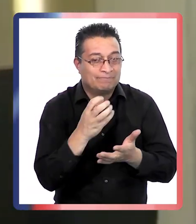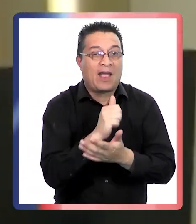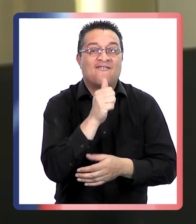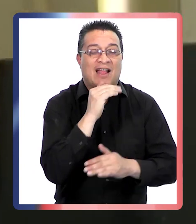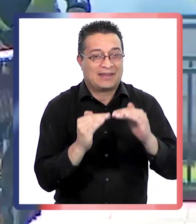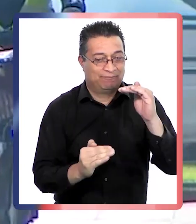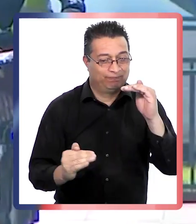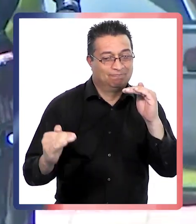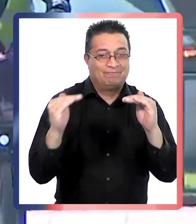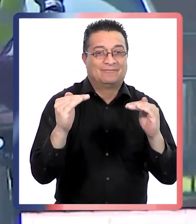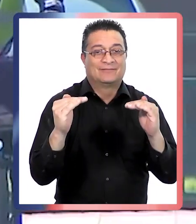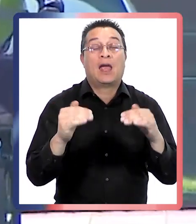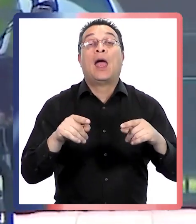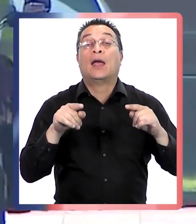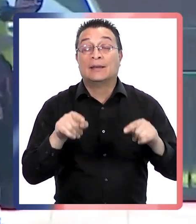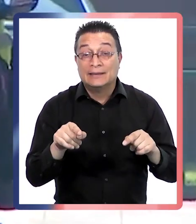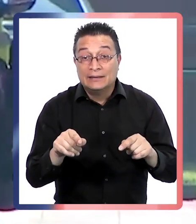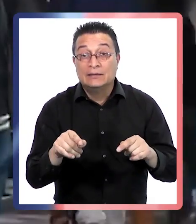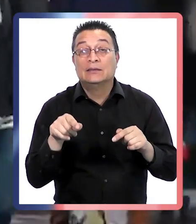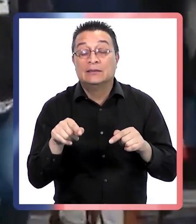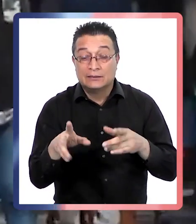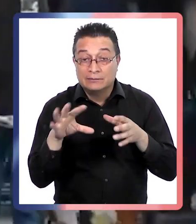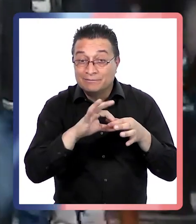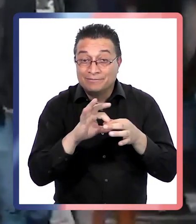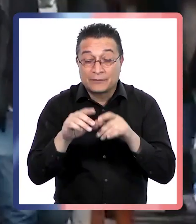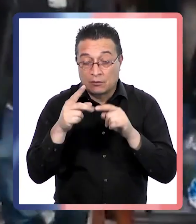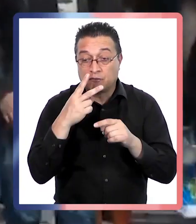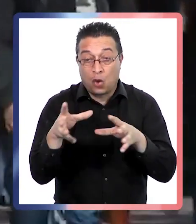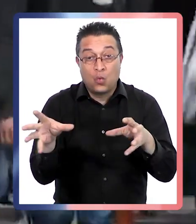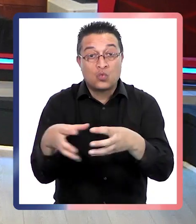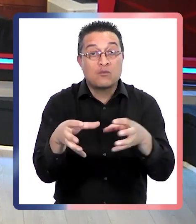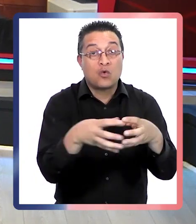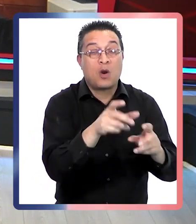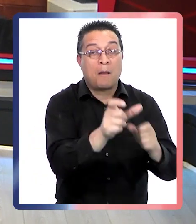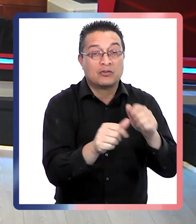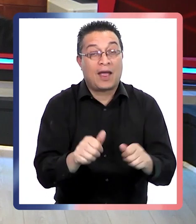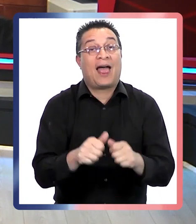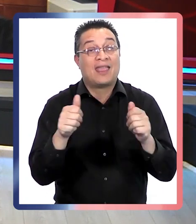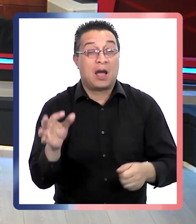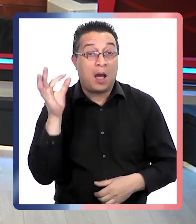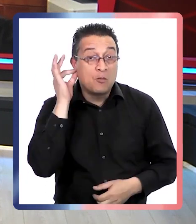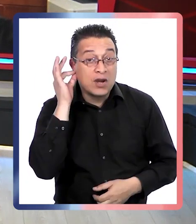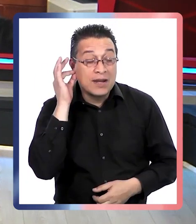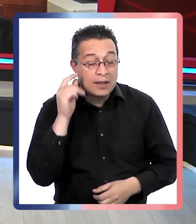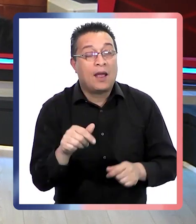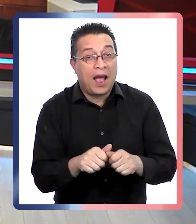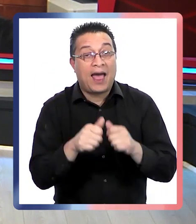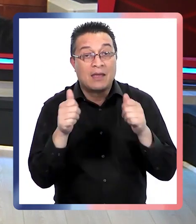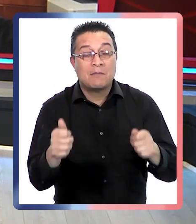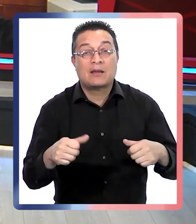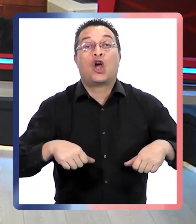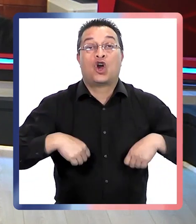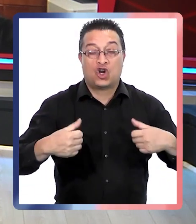por recuperar. En ese sentido, dentro de si uno mirara grupos poblacionales, además de las mujeres, fíjate, Scarlett, que